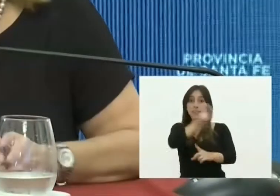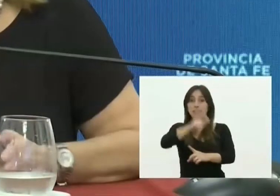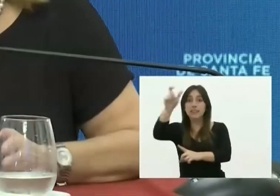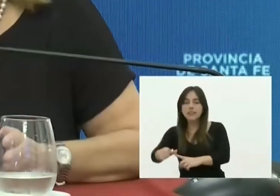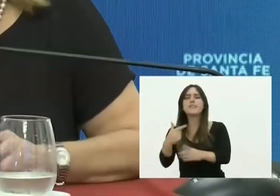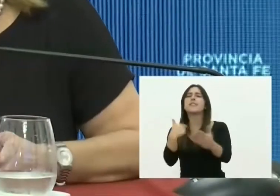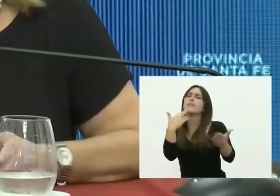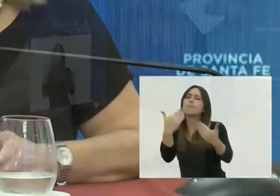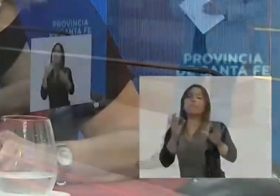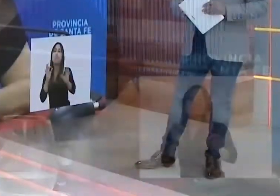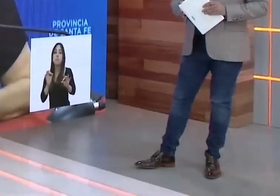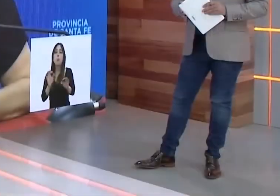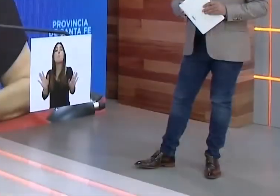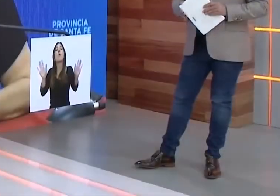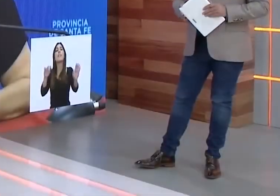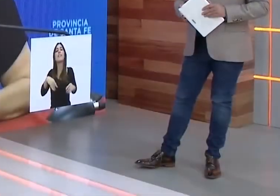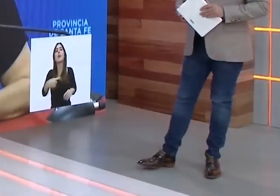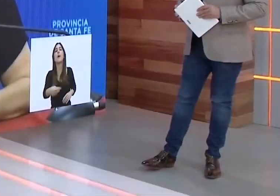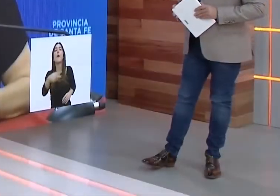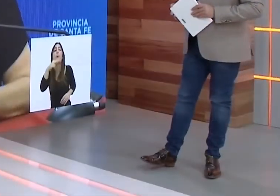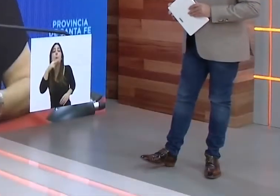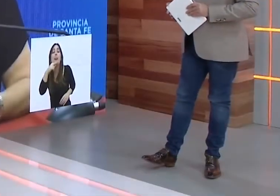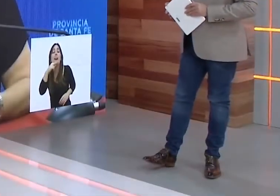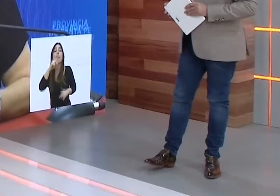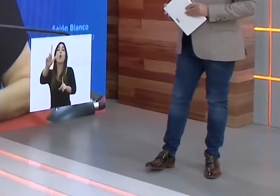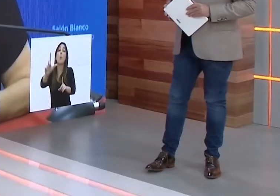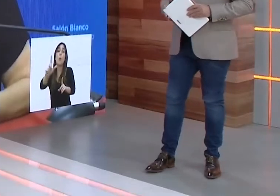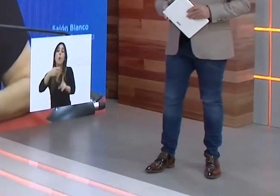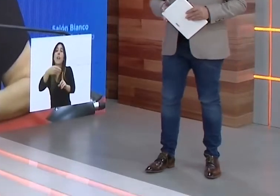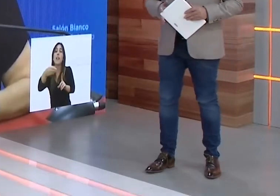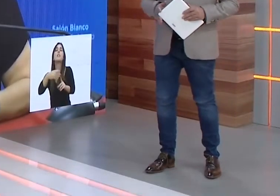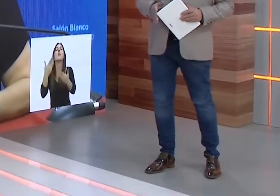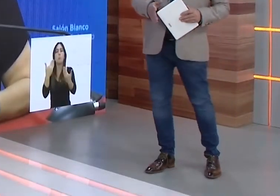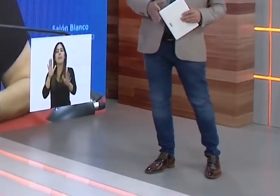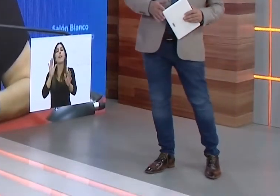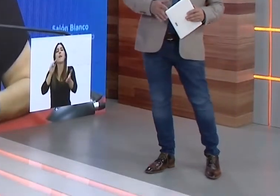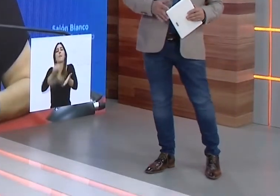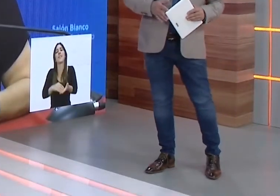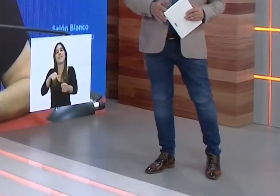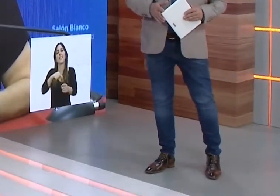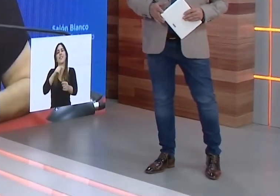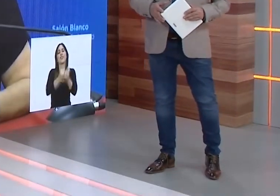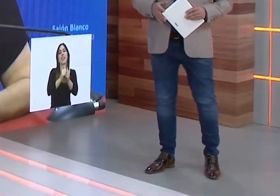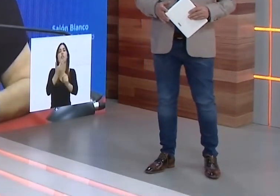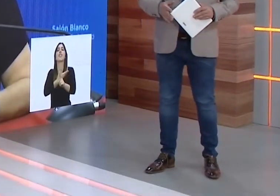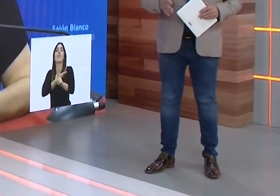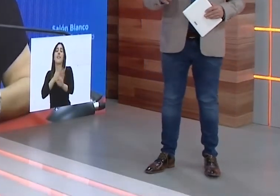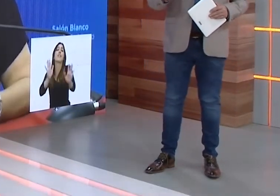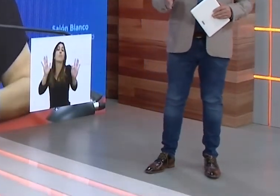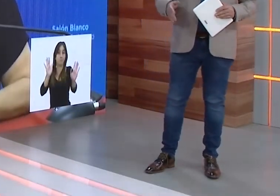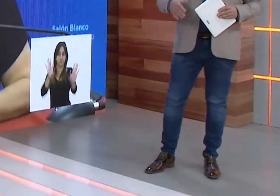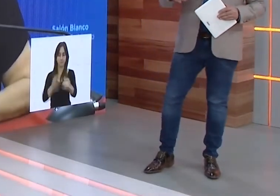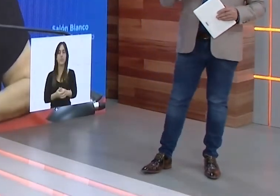posiblemente a partir del viernes... Bueno, los anuncios hechos entonces desde el gobierno de la provincia, salidas recreativas